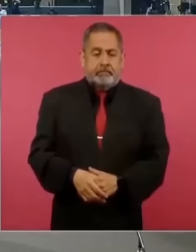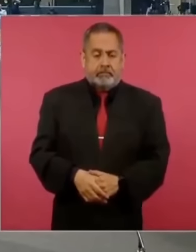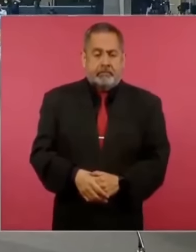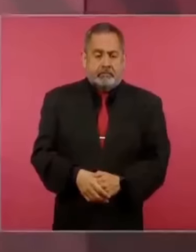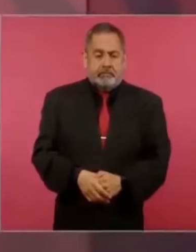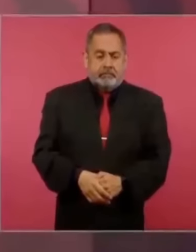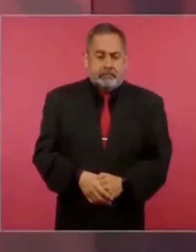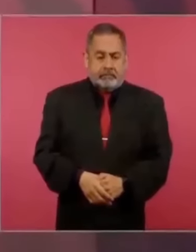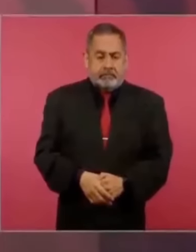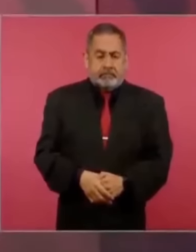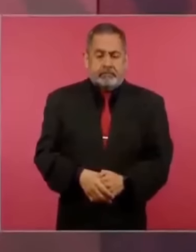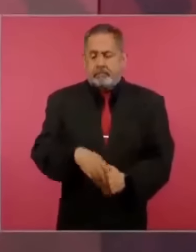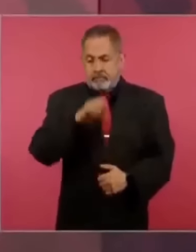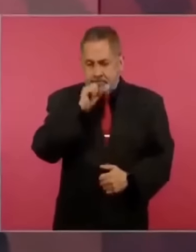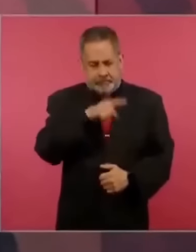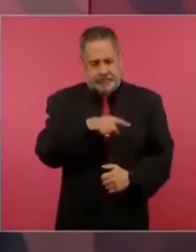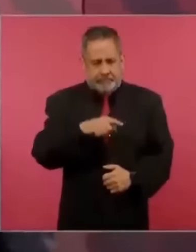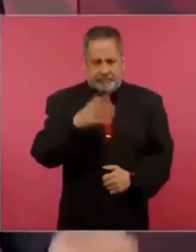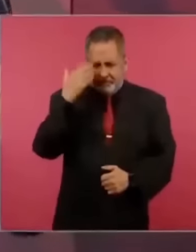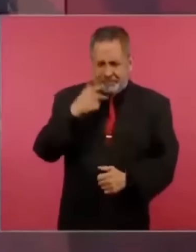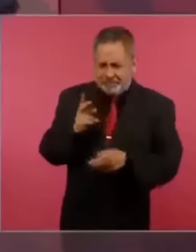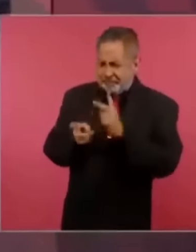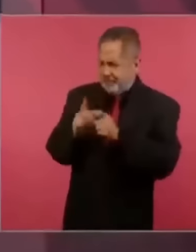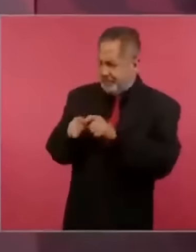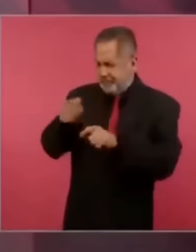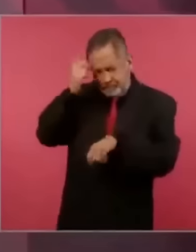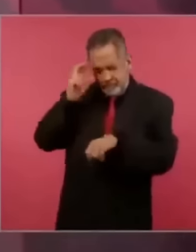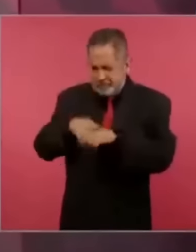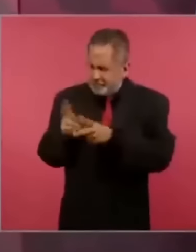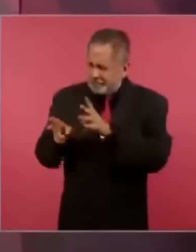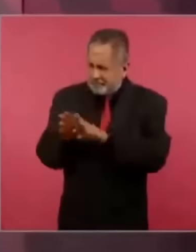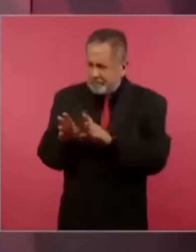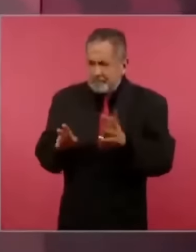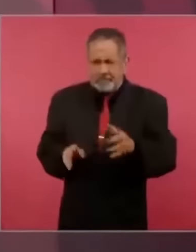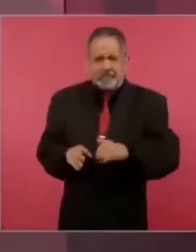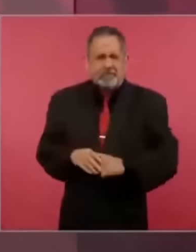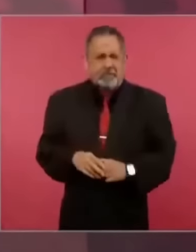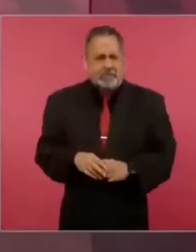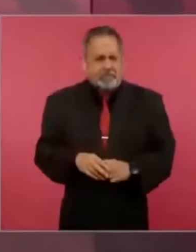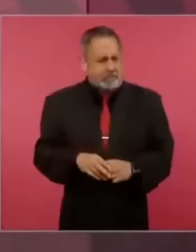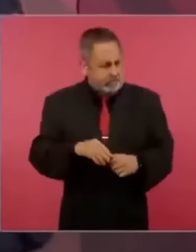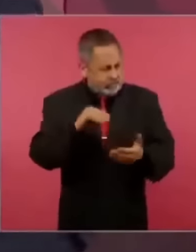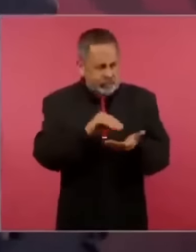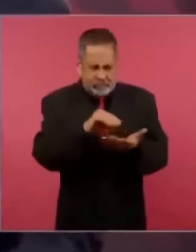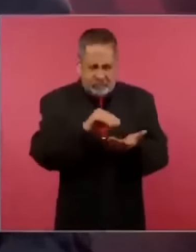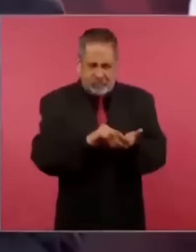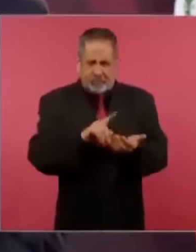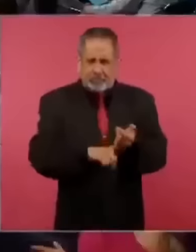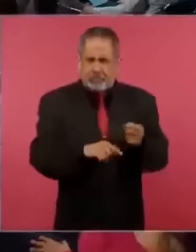mismo le preguntaba al director de p bueno y sigue en